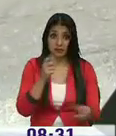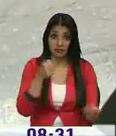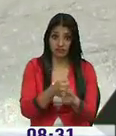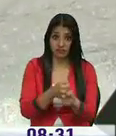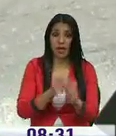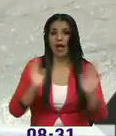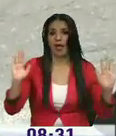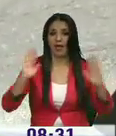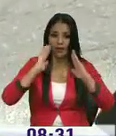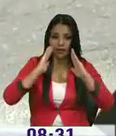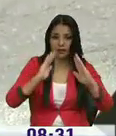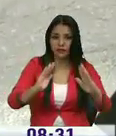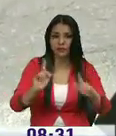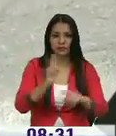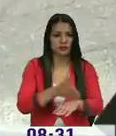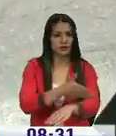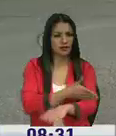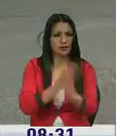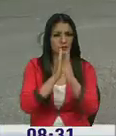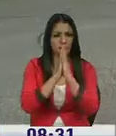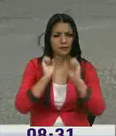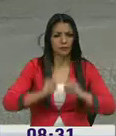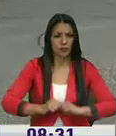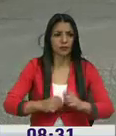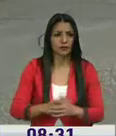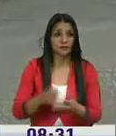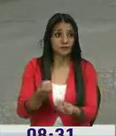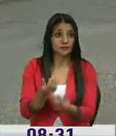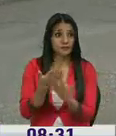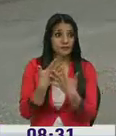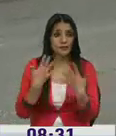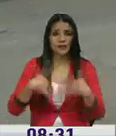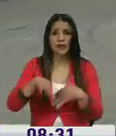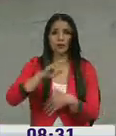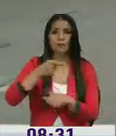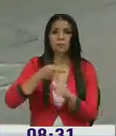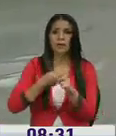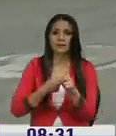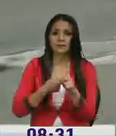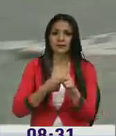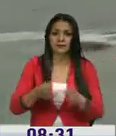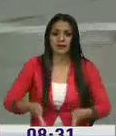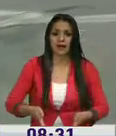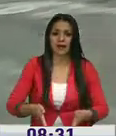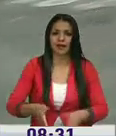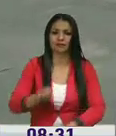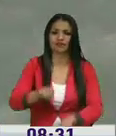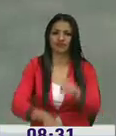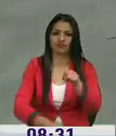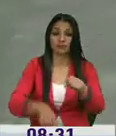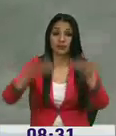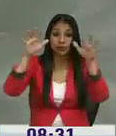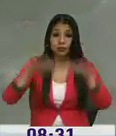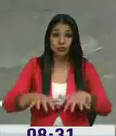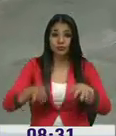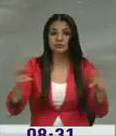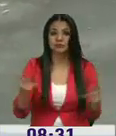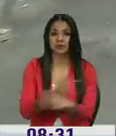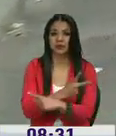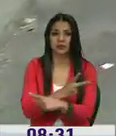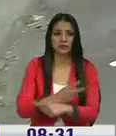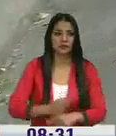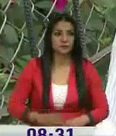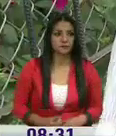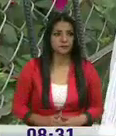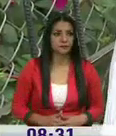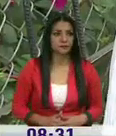grave para poder hacer algo. Ellos nos cuentan que ya es más de un mes que está así la calle y el temporal de lluvias solo empeora la